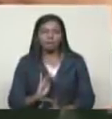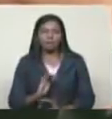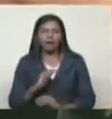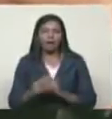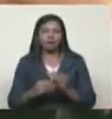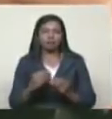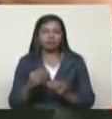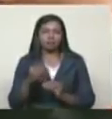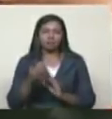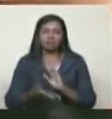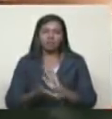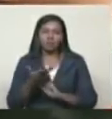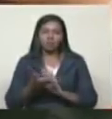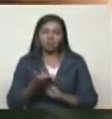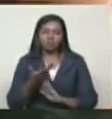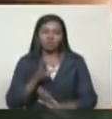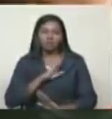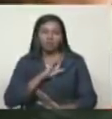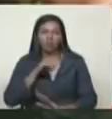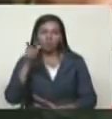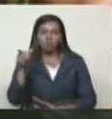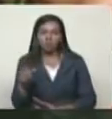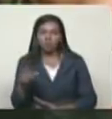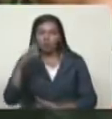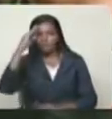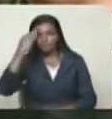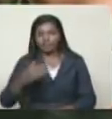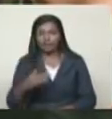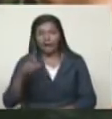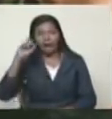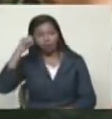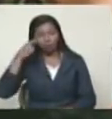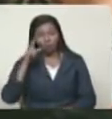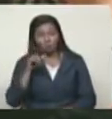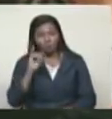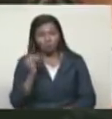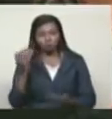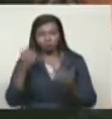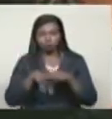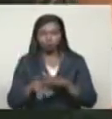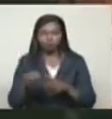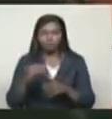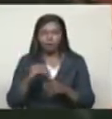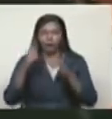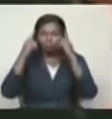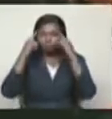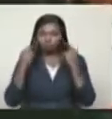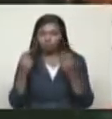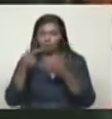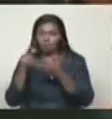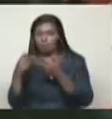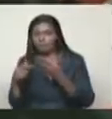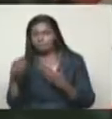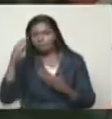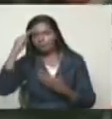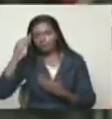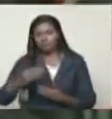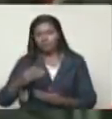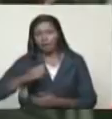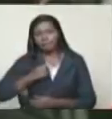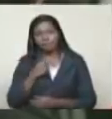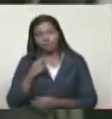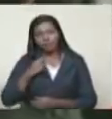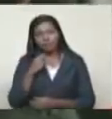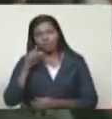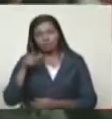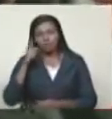este importante personal militar que, recordemos, incluye a profesionales militares y policiales